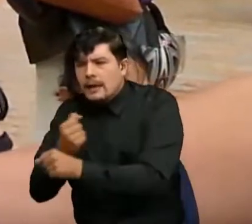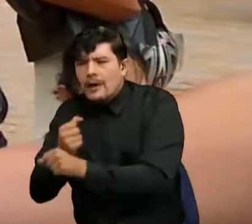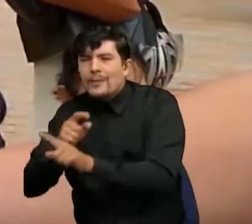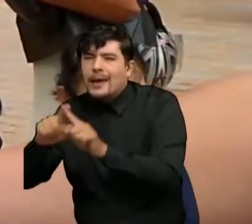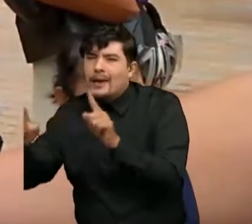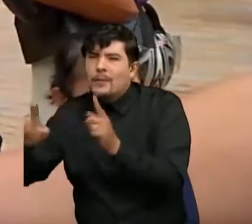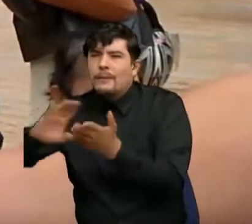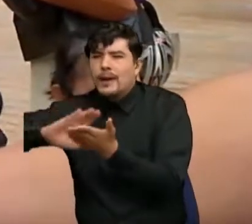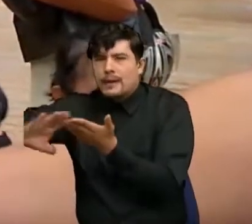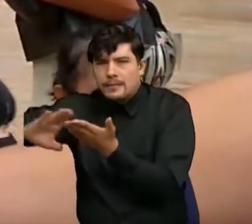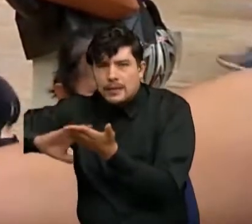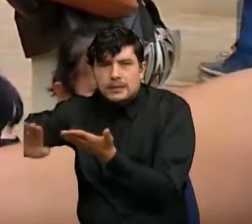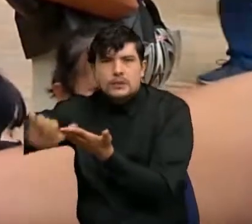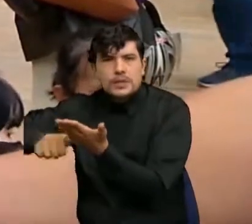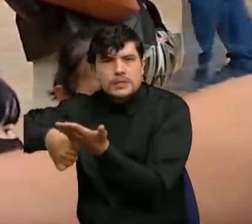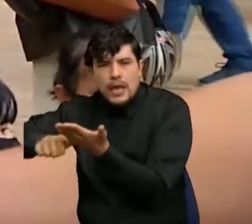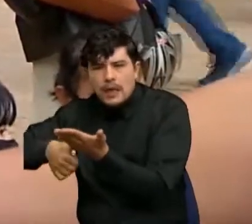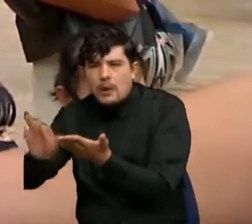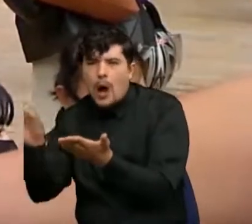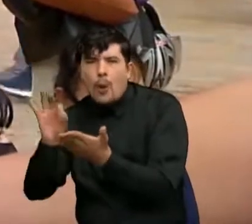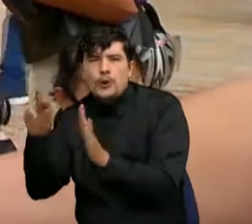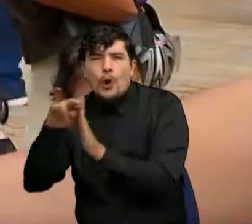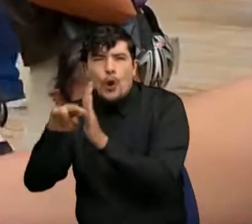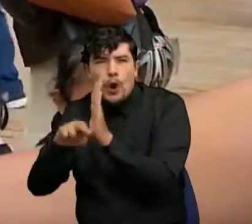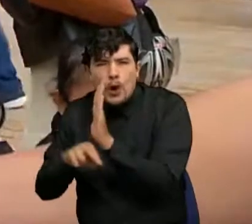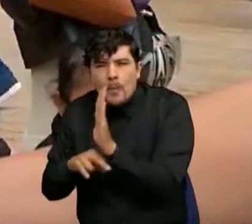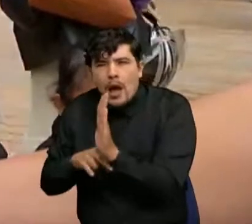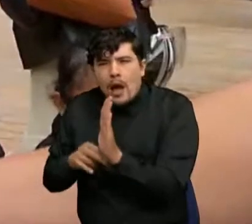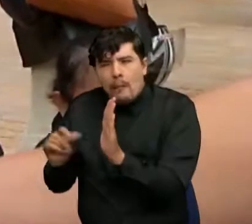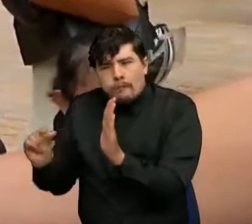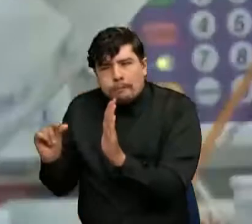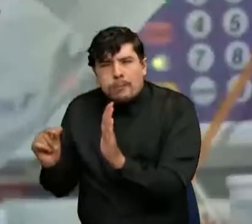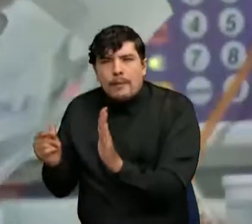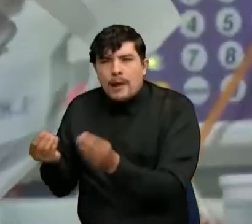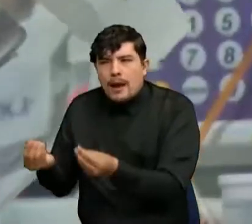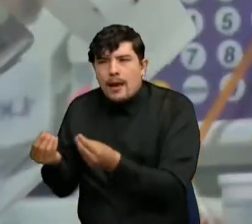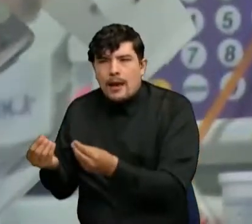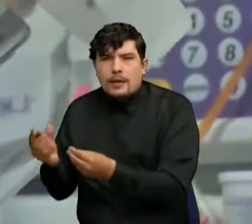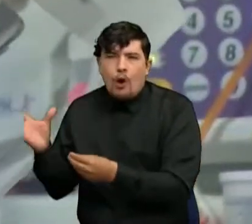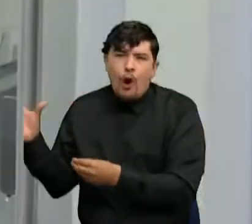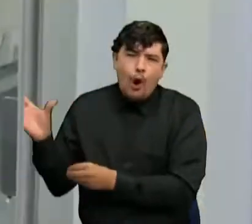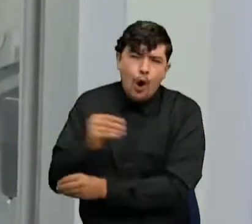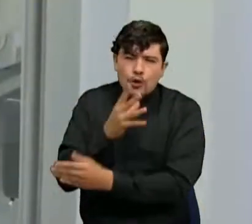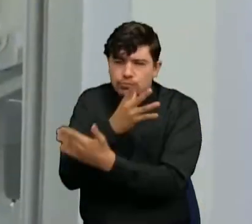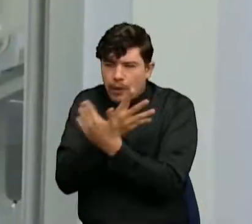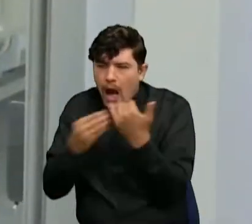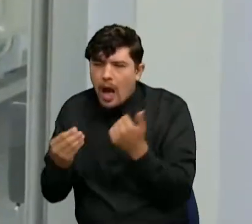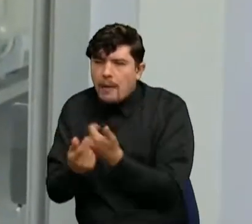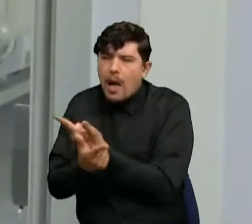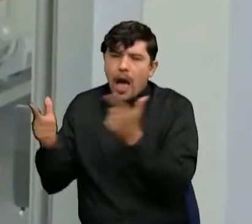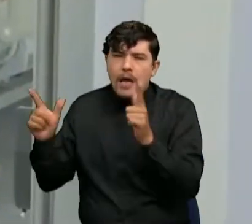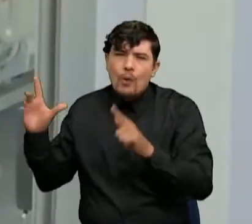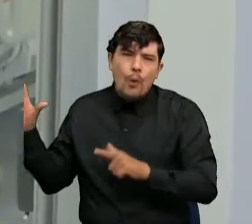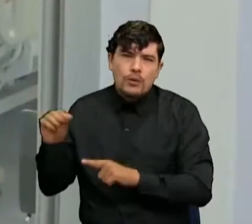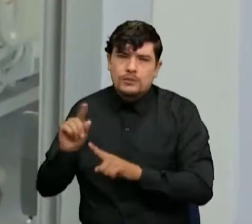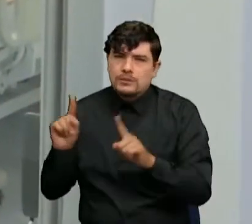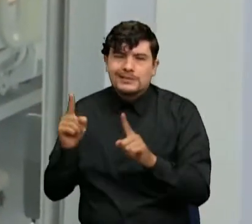placa, hacer algo mejor efectivo para que no salgamos todo el mundo. Hoy, Santander tiene una ocupación